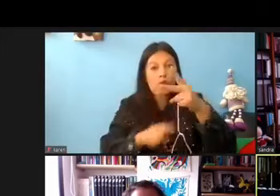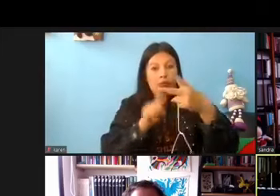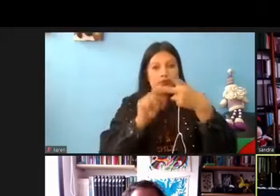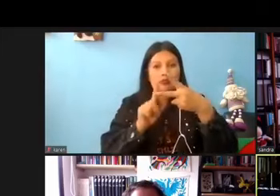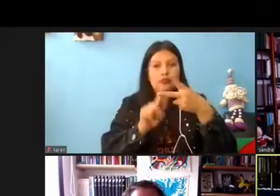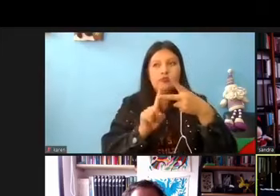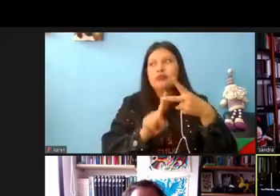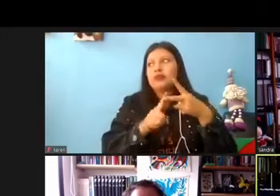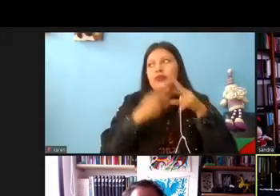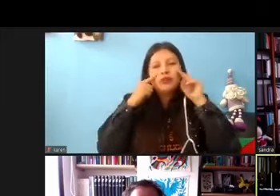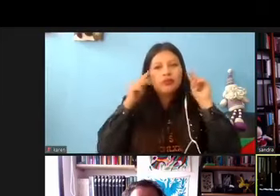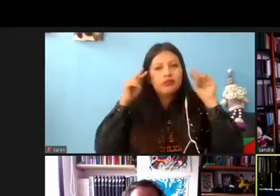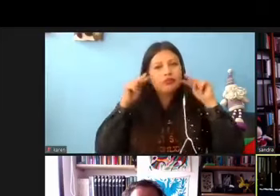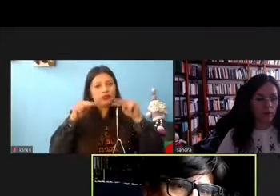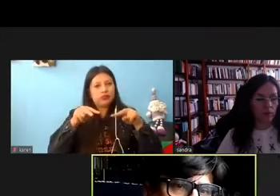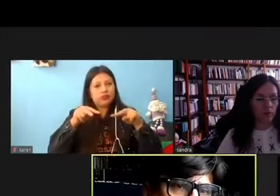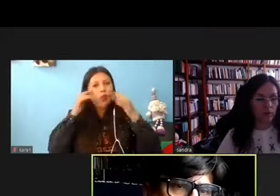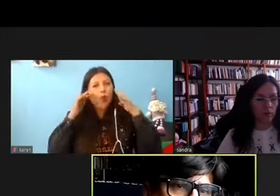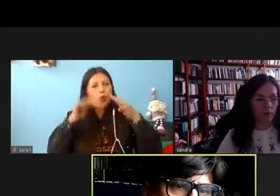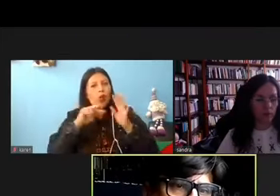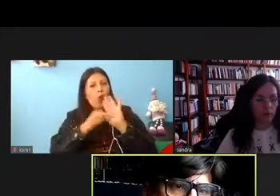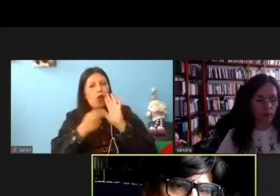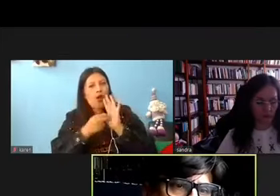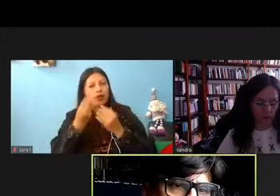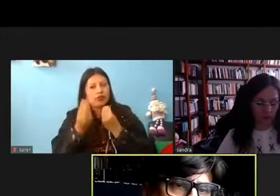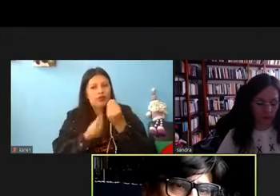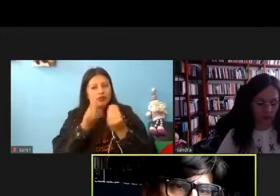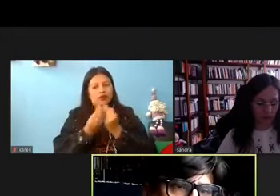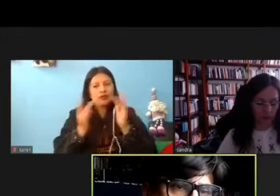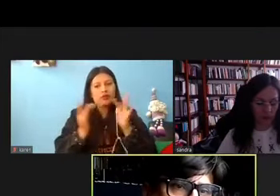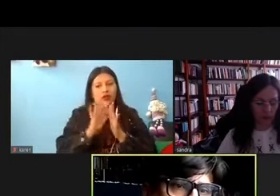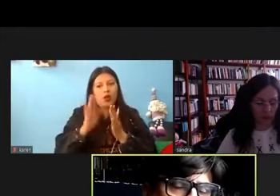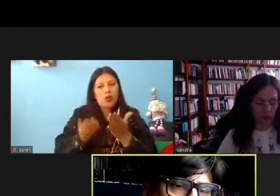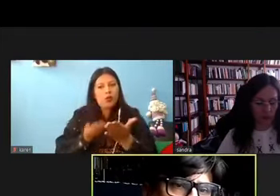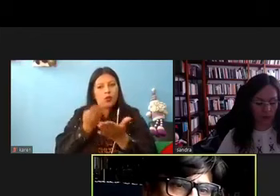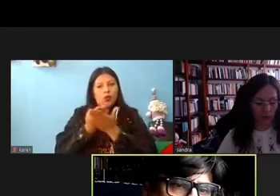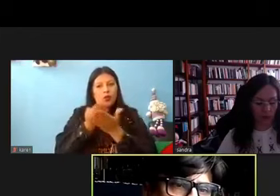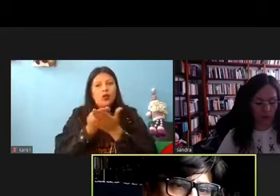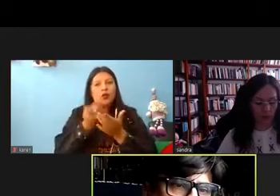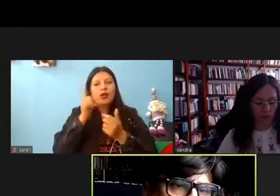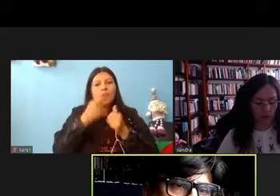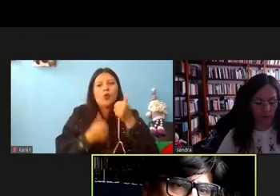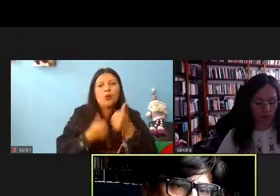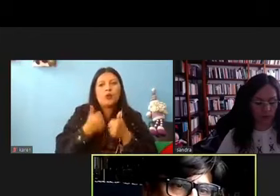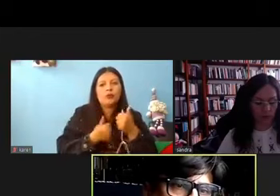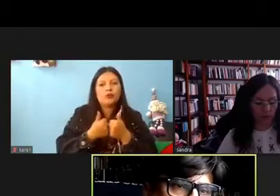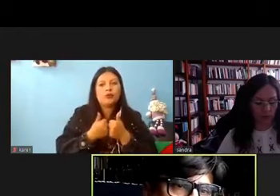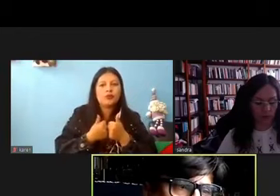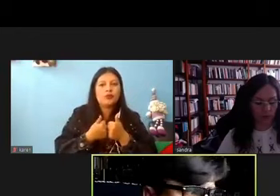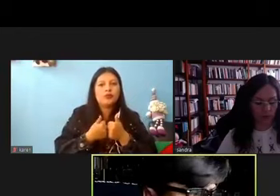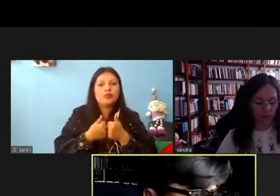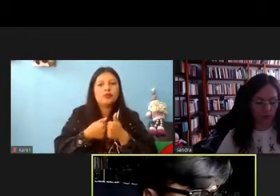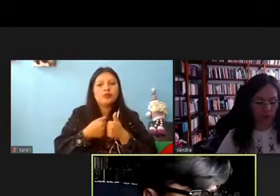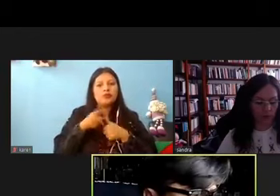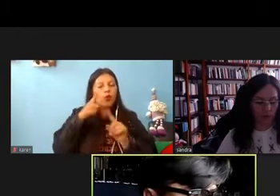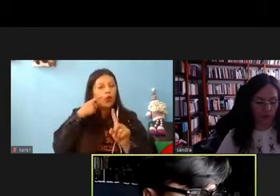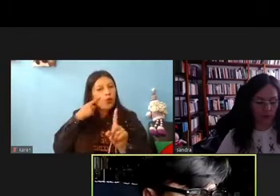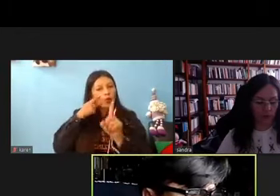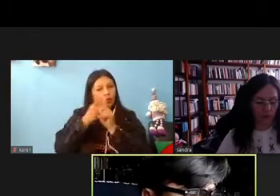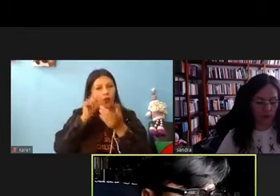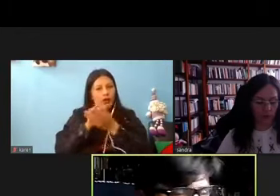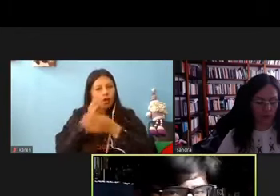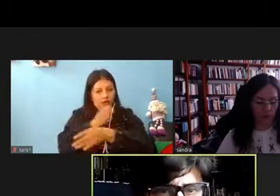la visibilización de lo que se hizo en términos de las propuestas, pero también en términos del objetivo que ha